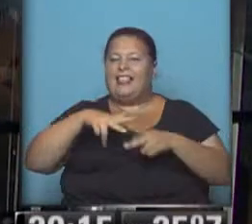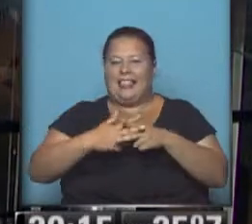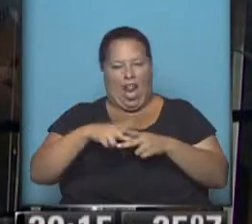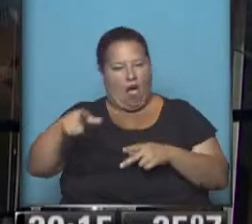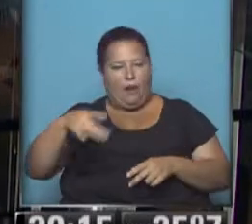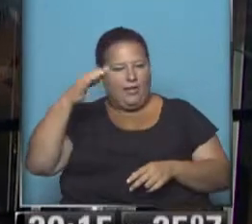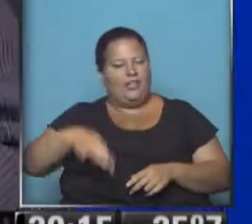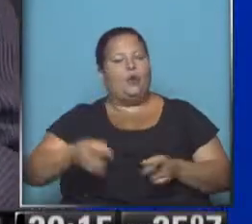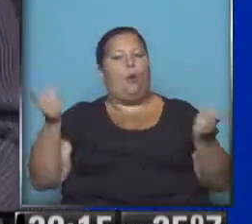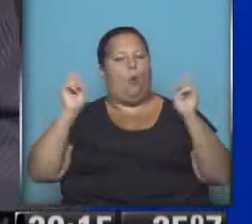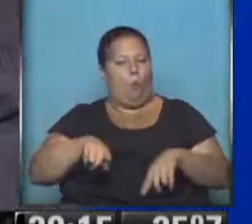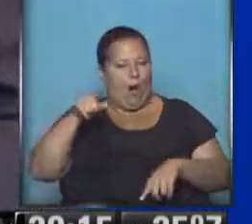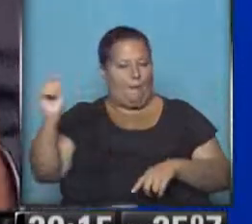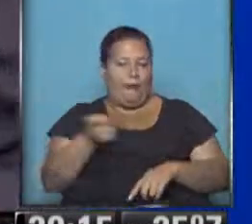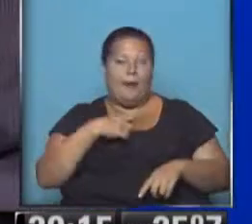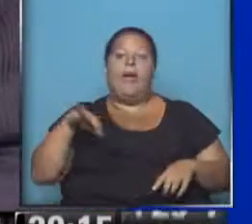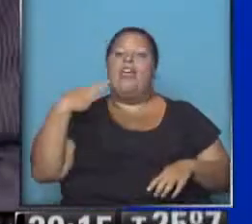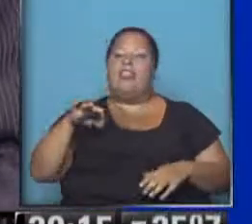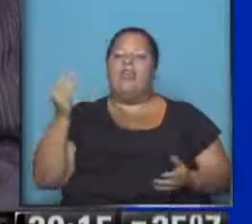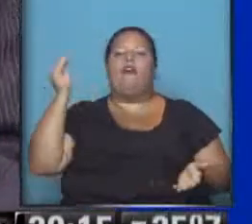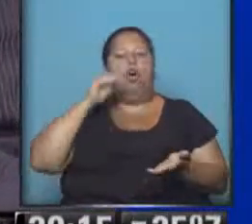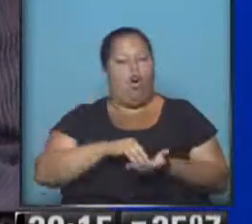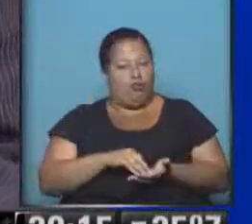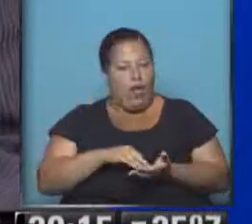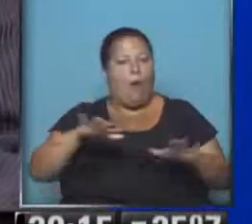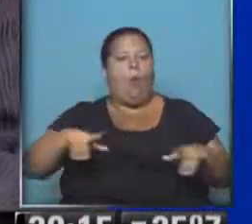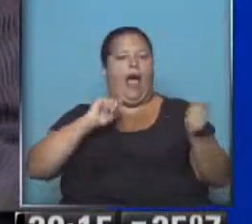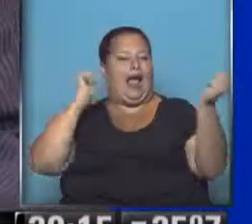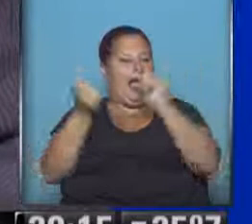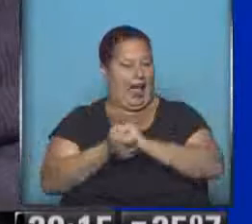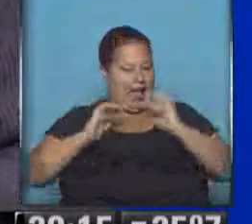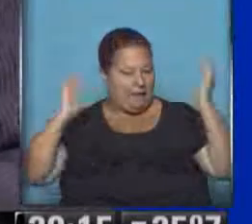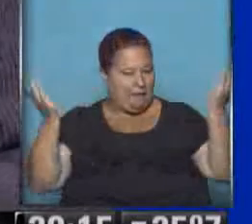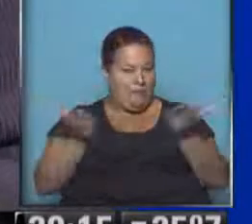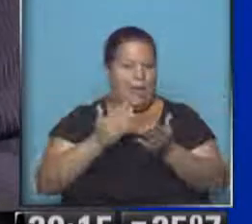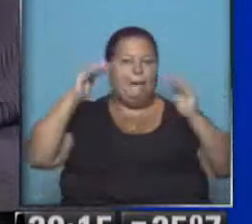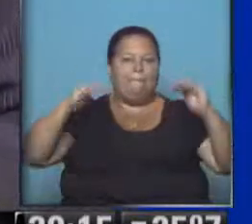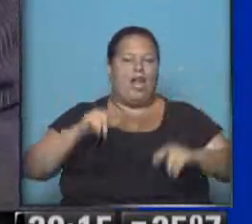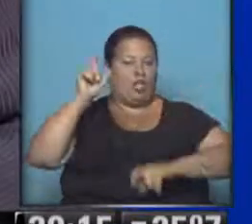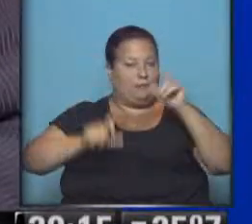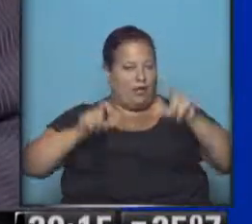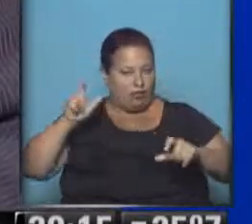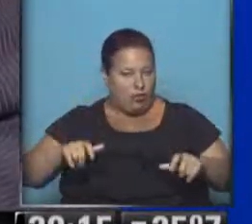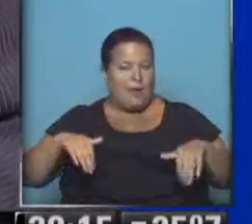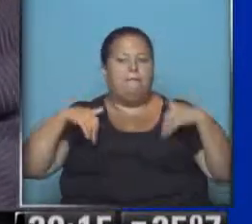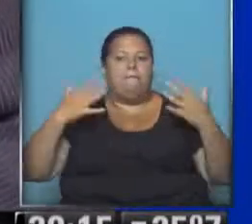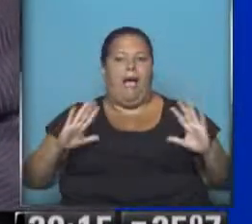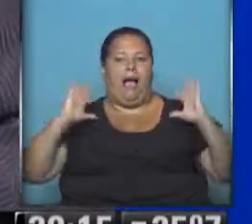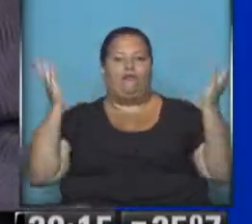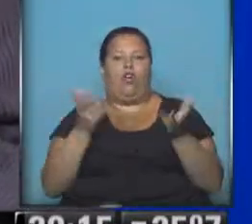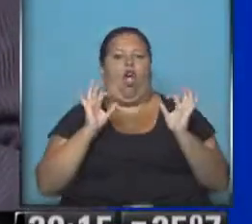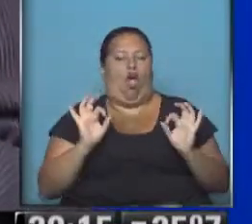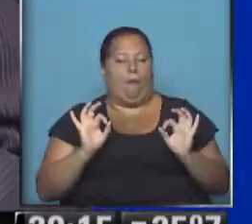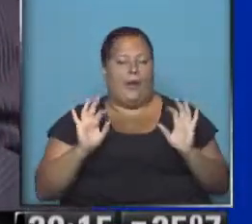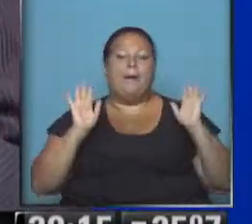va a tomar otra vez la posta, pero hay que hacer otro escenario. Mucho menos gente, mucho más completo el